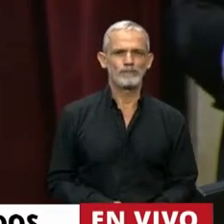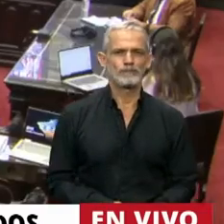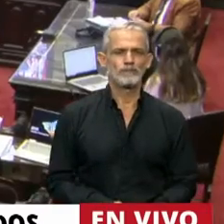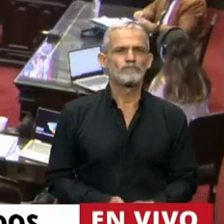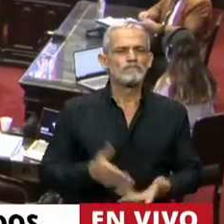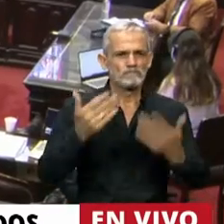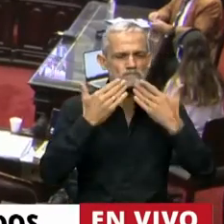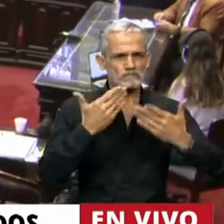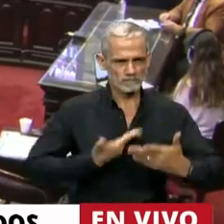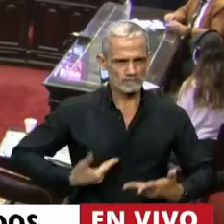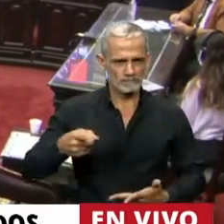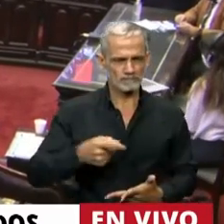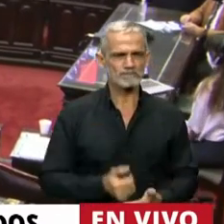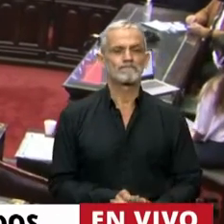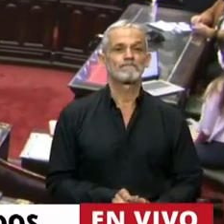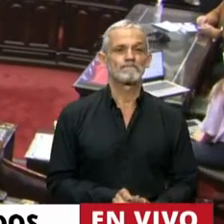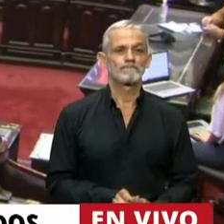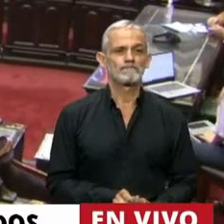Gracias, señor presidente.